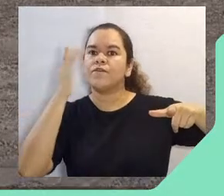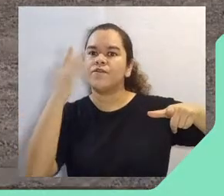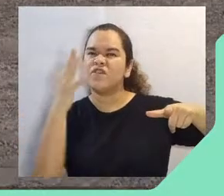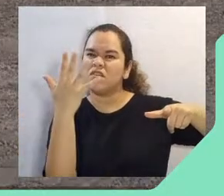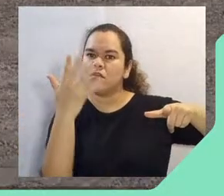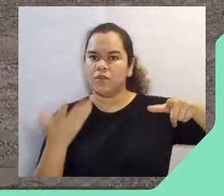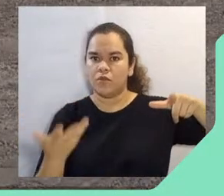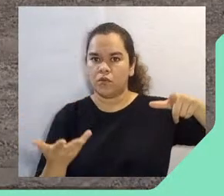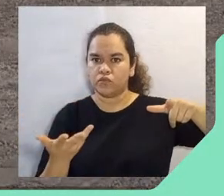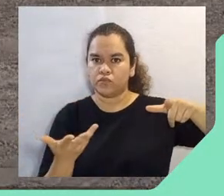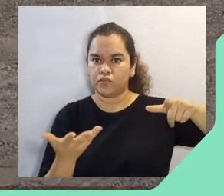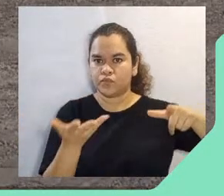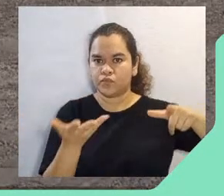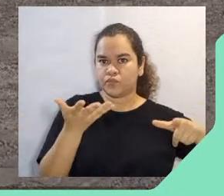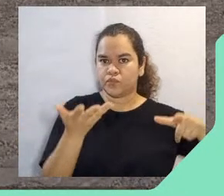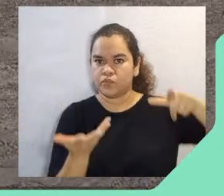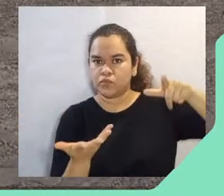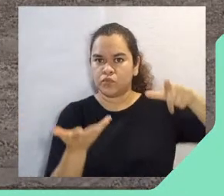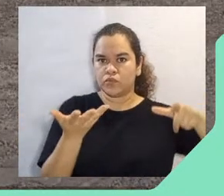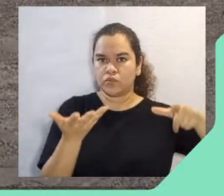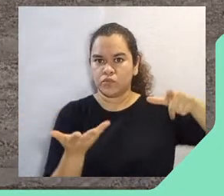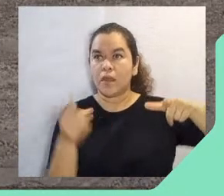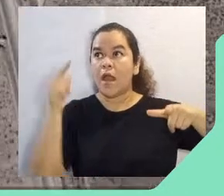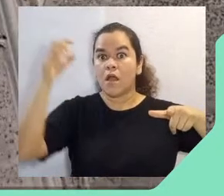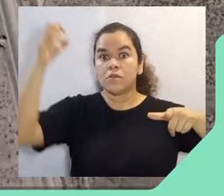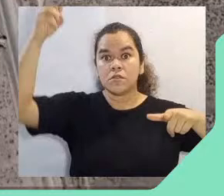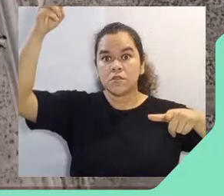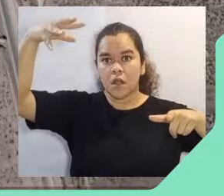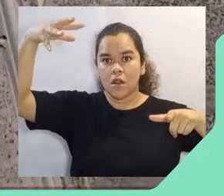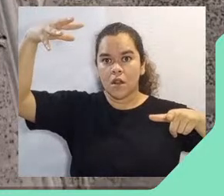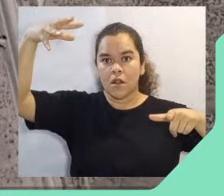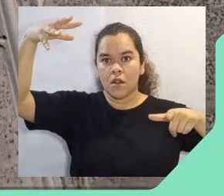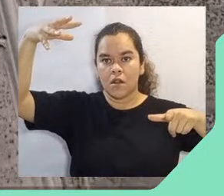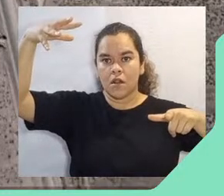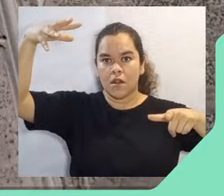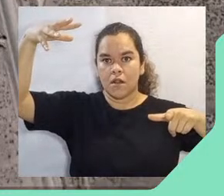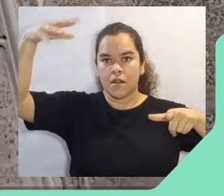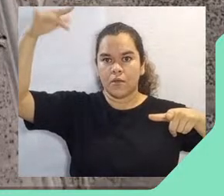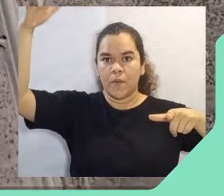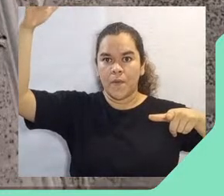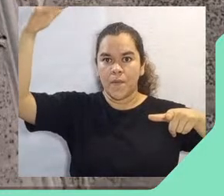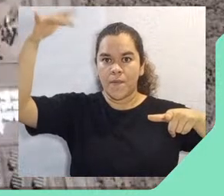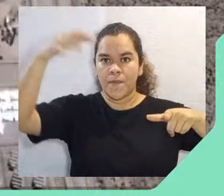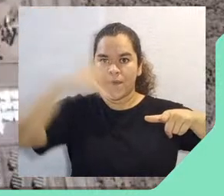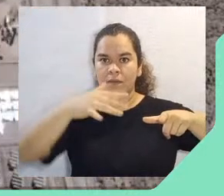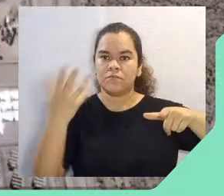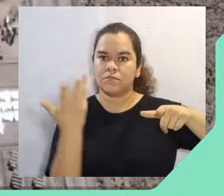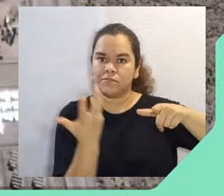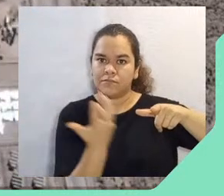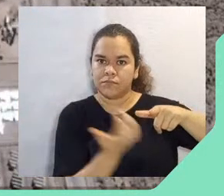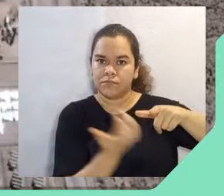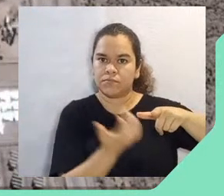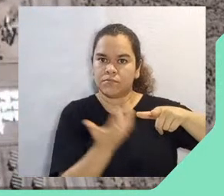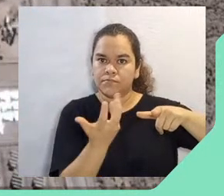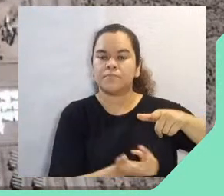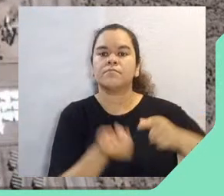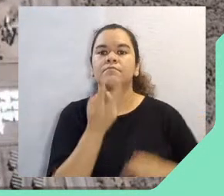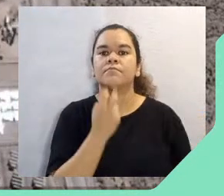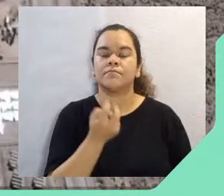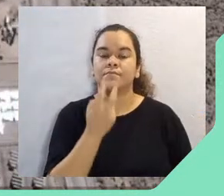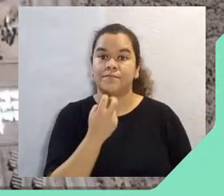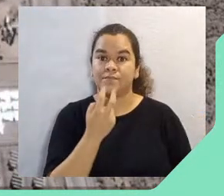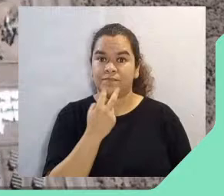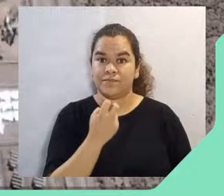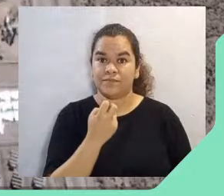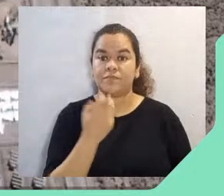fotovoltaica. Aprovechamos la radiación solar para generar energía eléctrica, que luego llevaremos, como siempre,